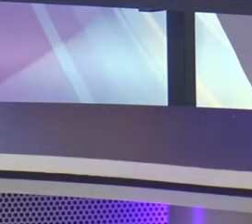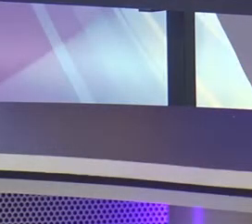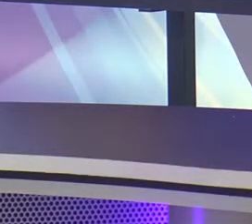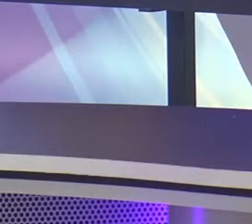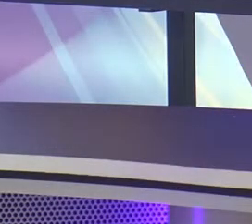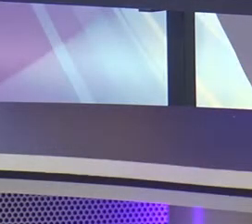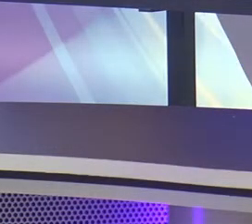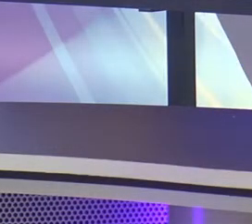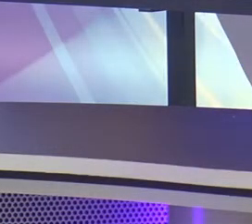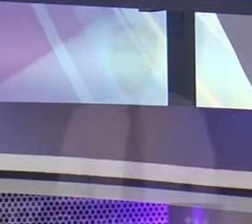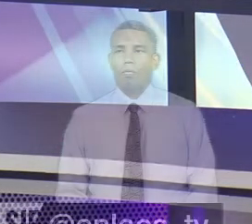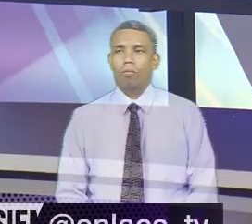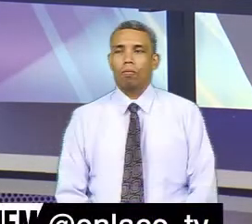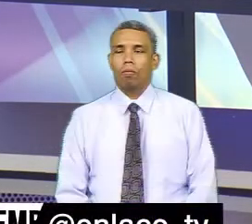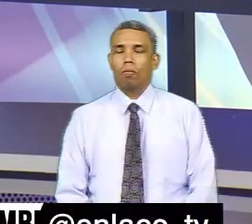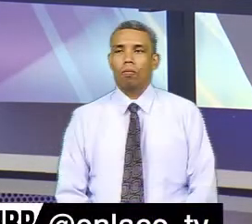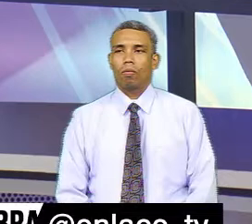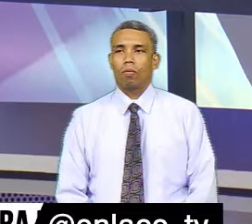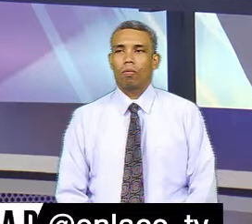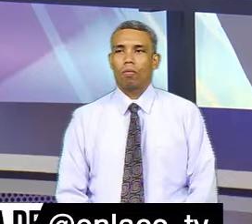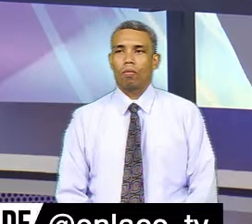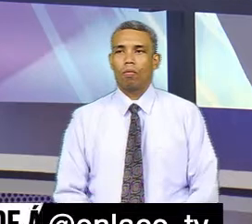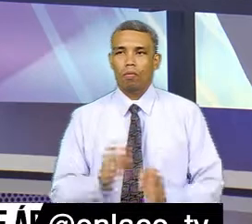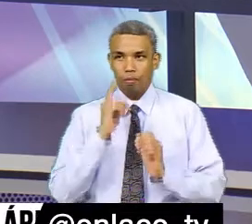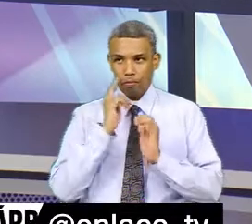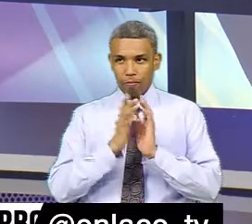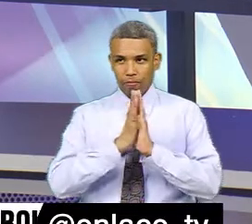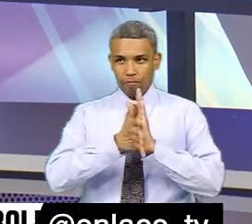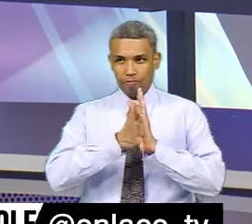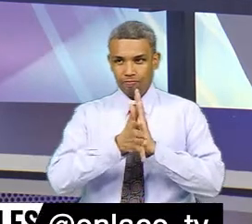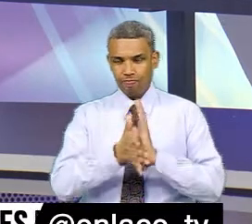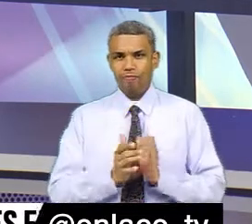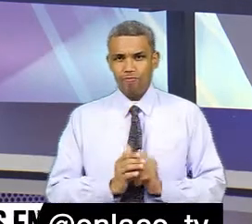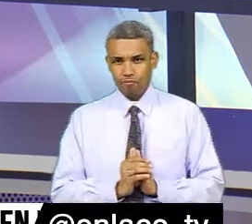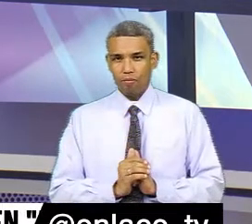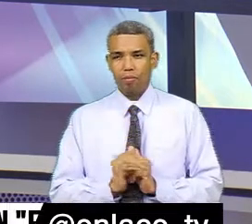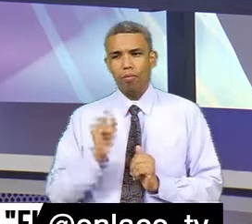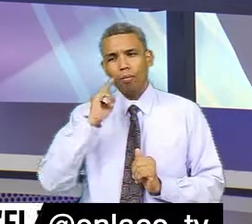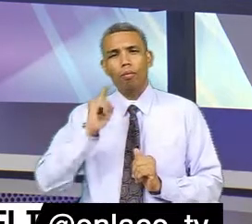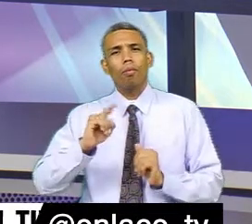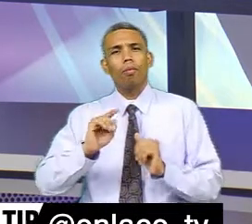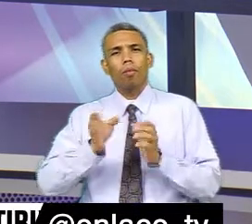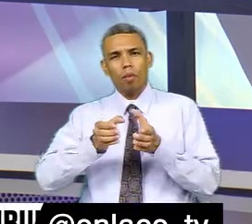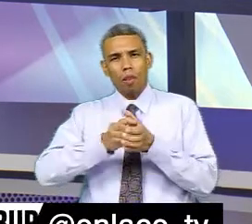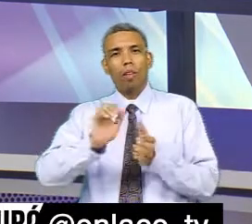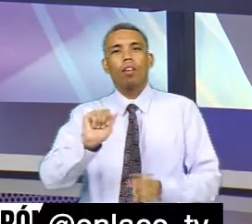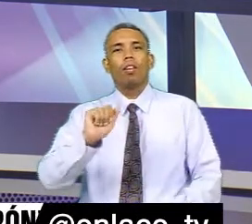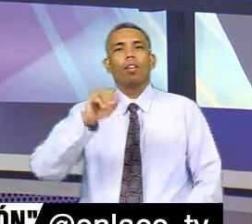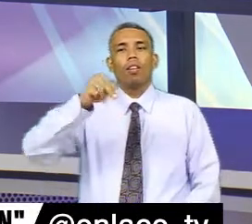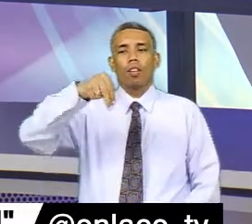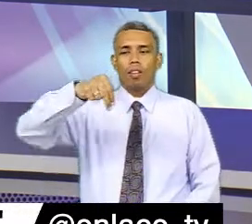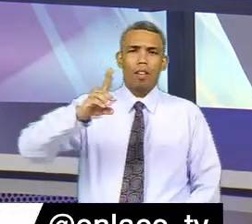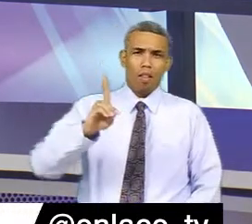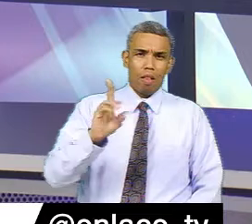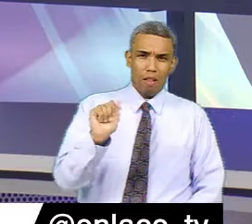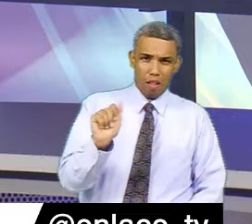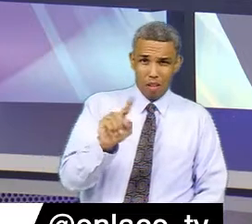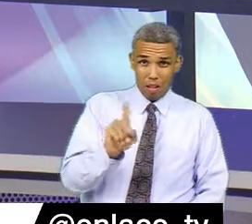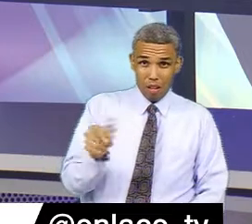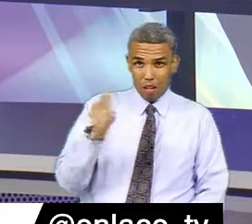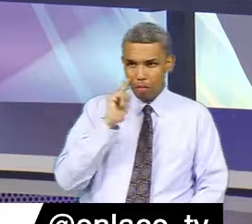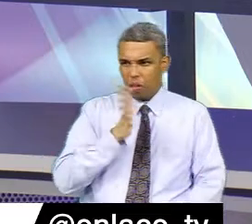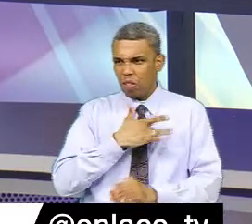Comenzamos con el desarrollo de nuestra información. La Asociación Nacional de Ayuda Solidaria ANDAS se encuentra preocupada ante los casos de VIH hallados